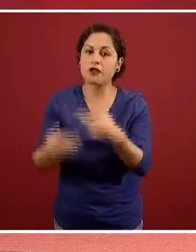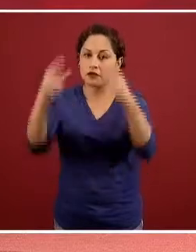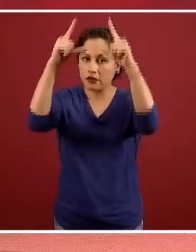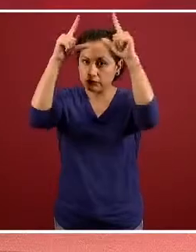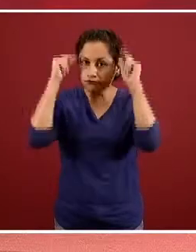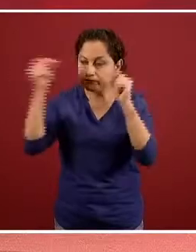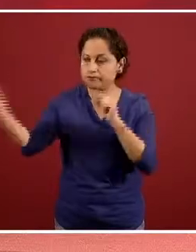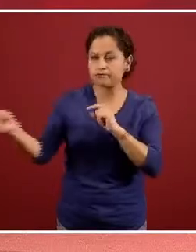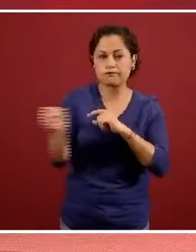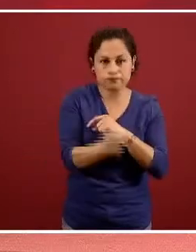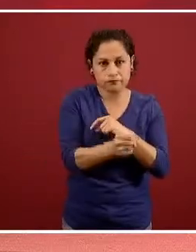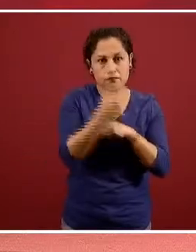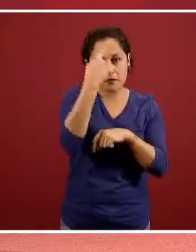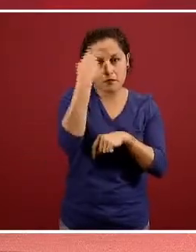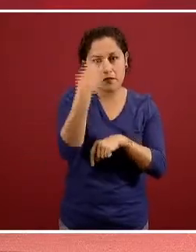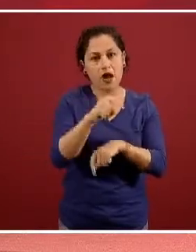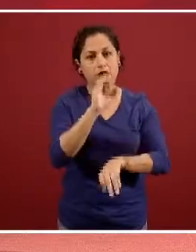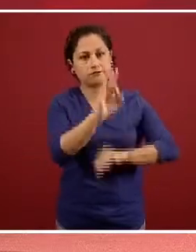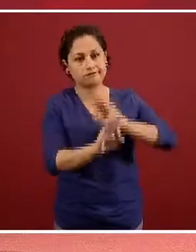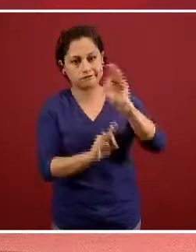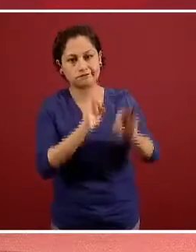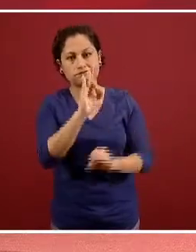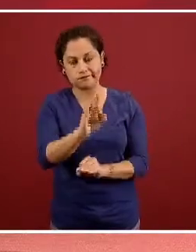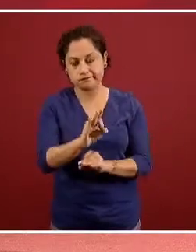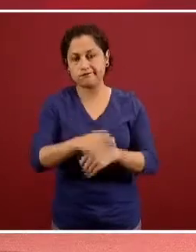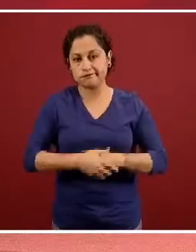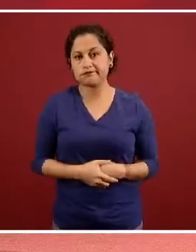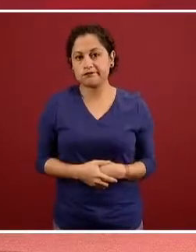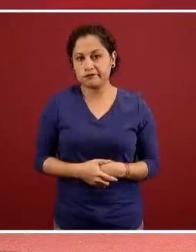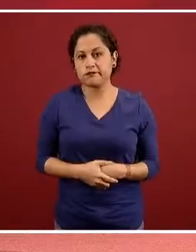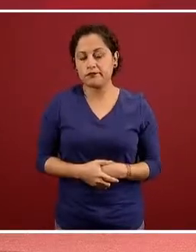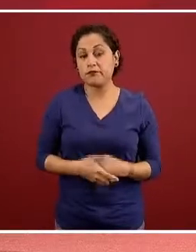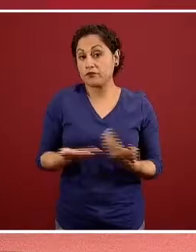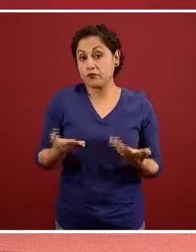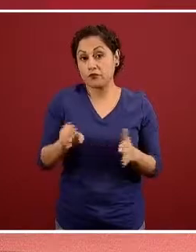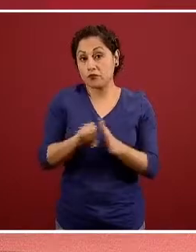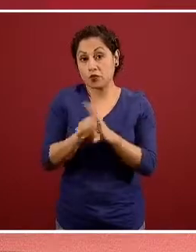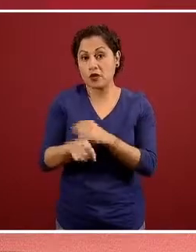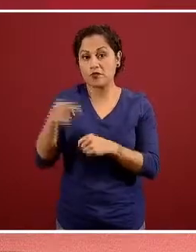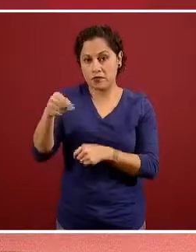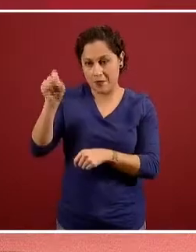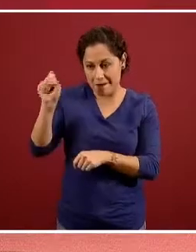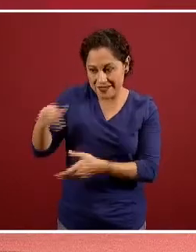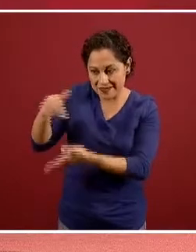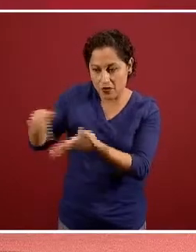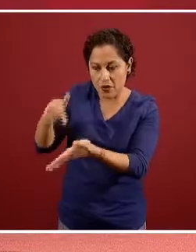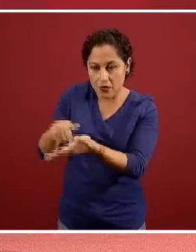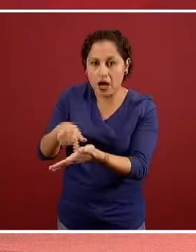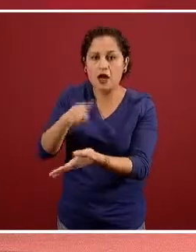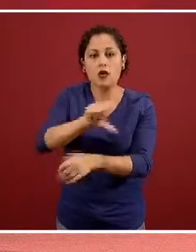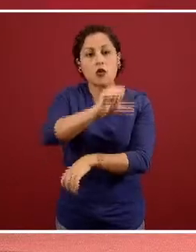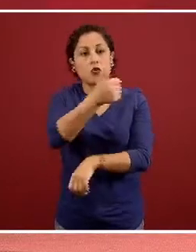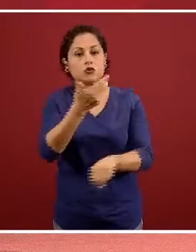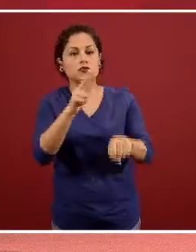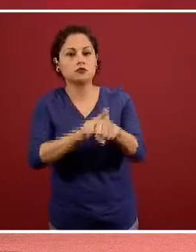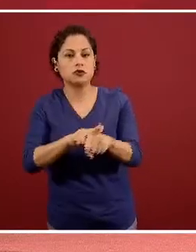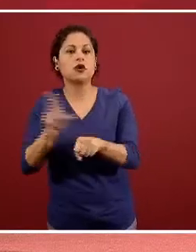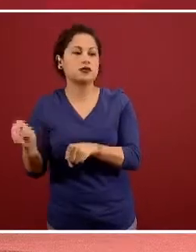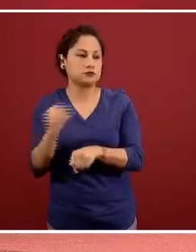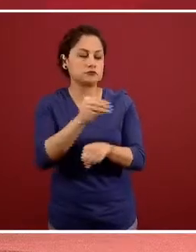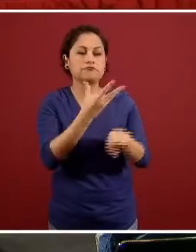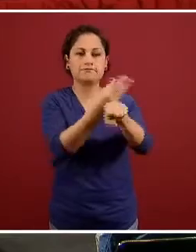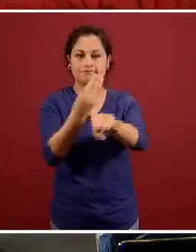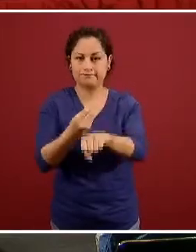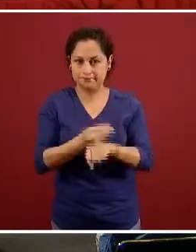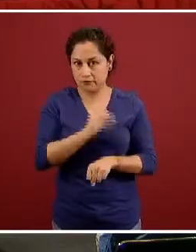esa unidad fundamental que es el cuarto o la cama de terapia intensiva. Les muestro aquí